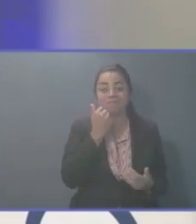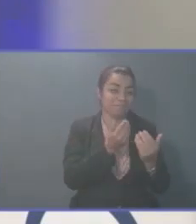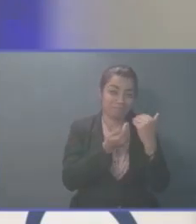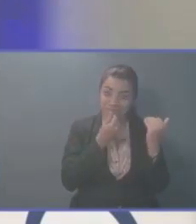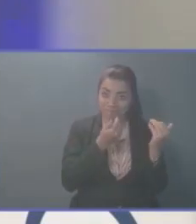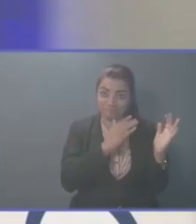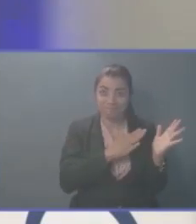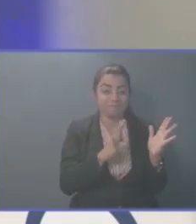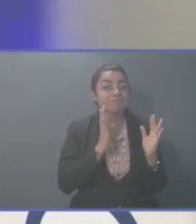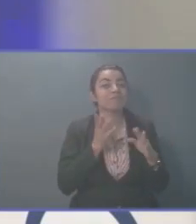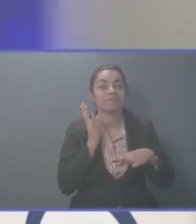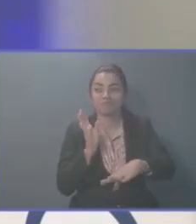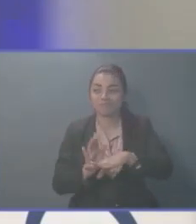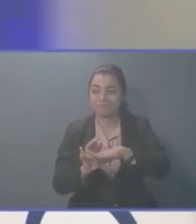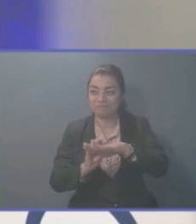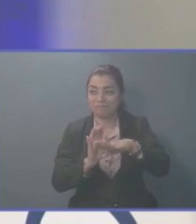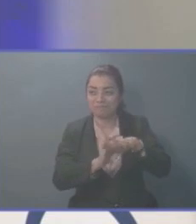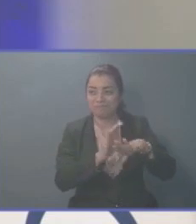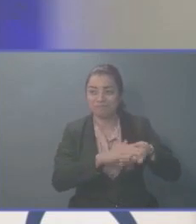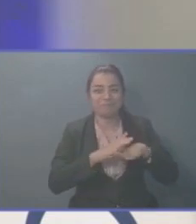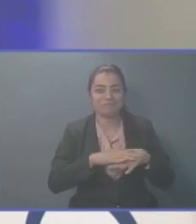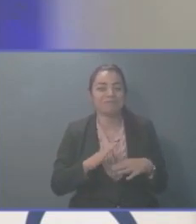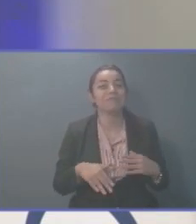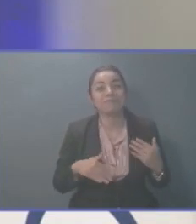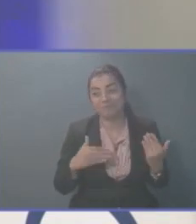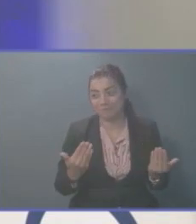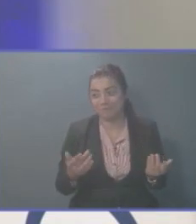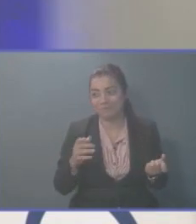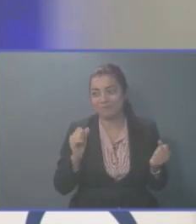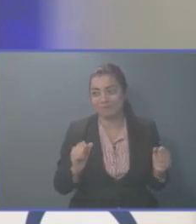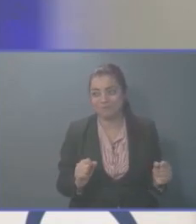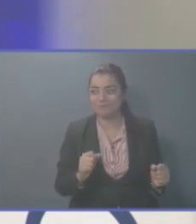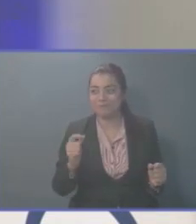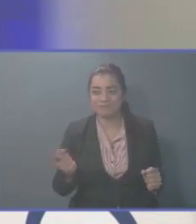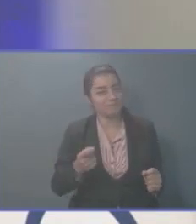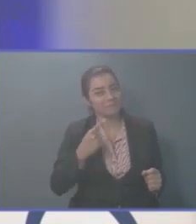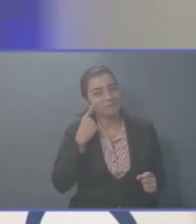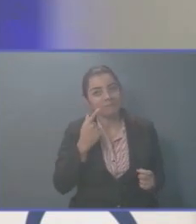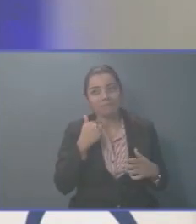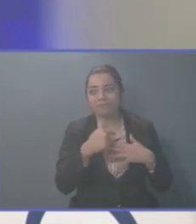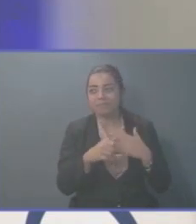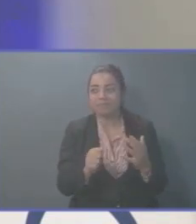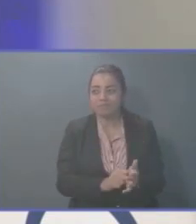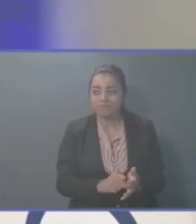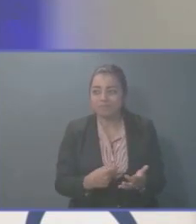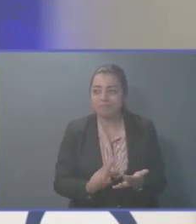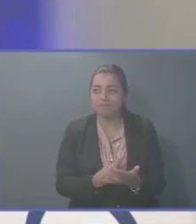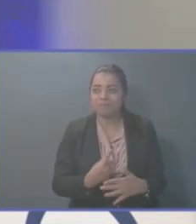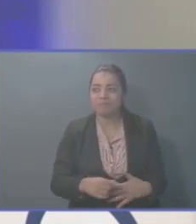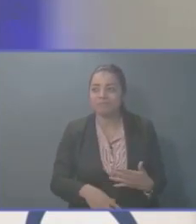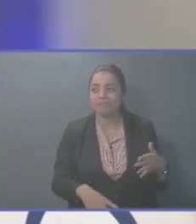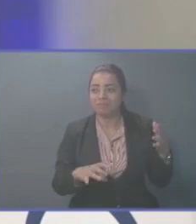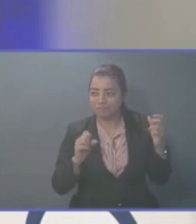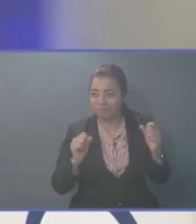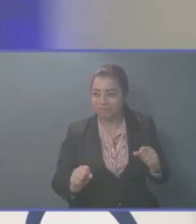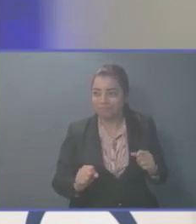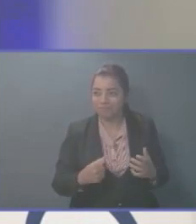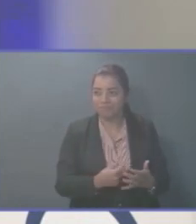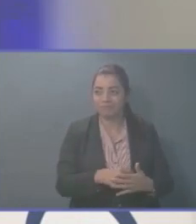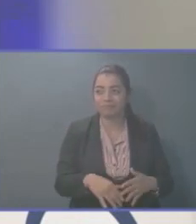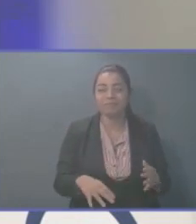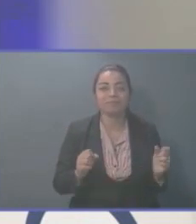justificar dicha convocatoria, no puede tomarse de manera aislada de lo que la Constitución en